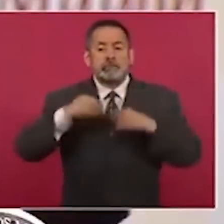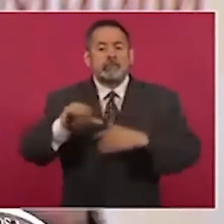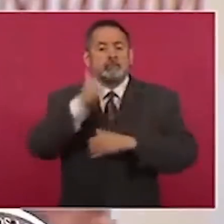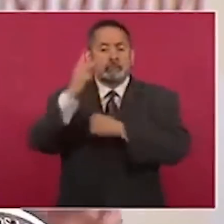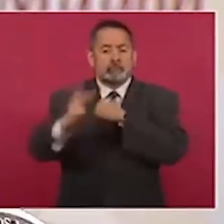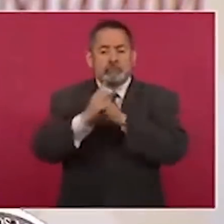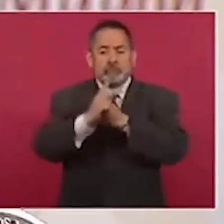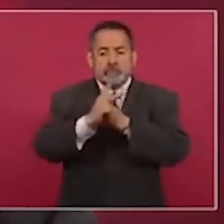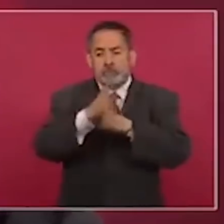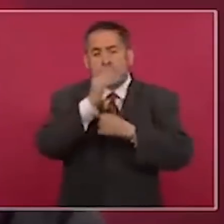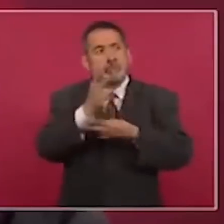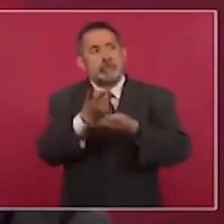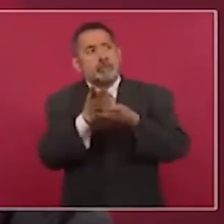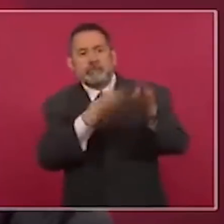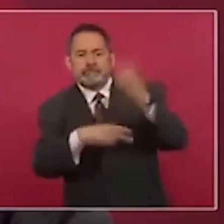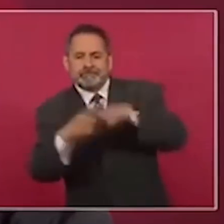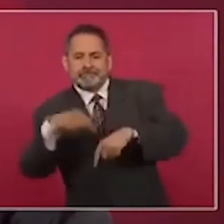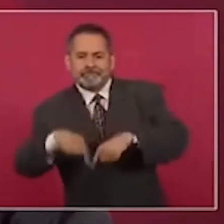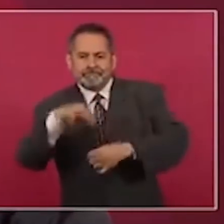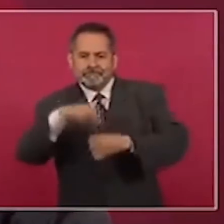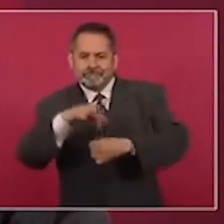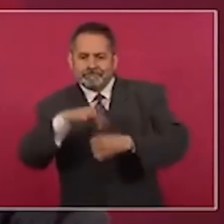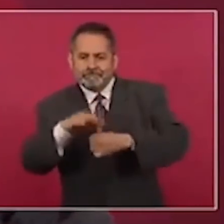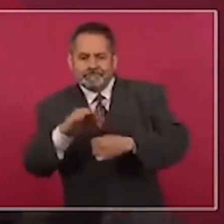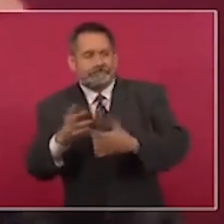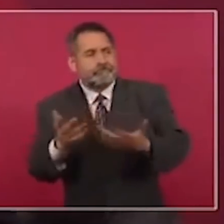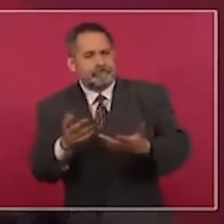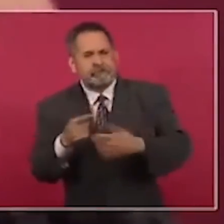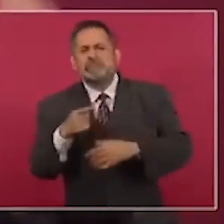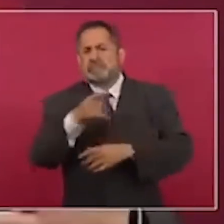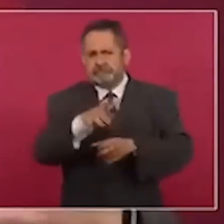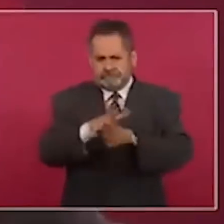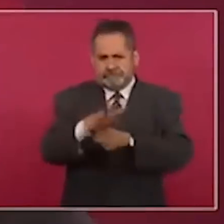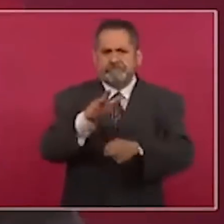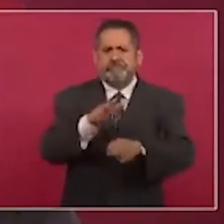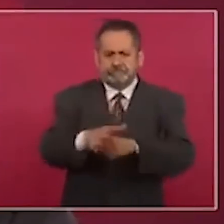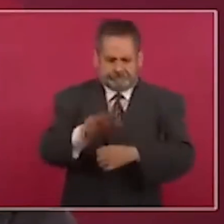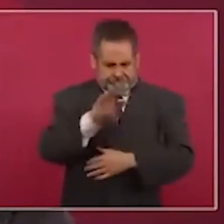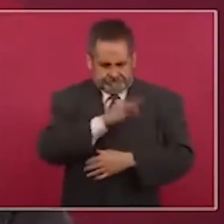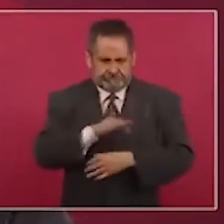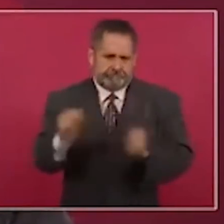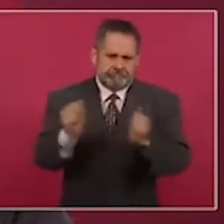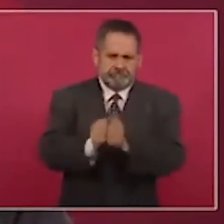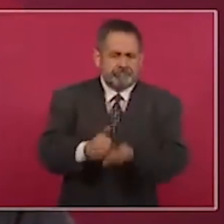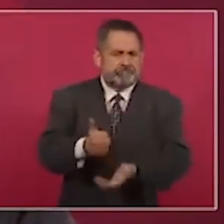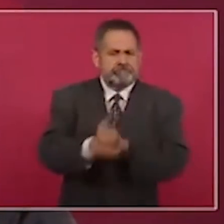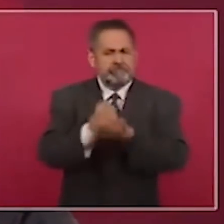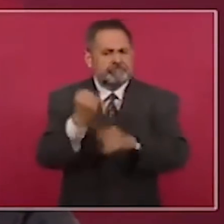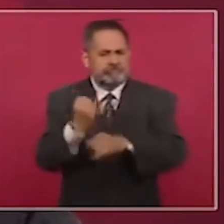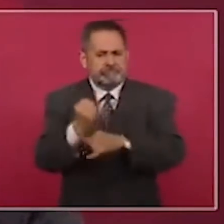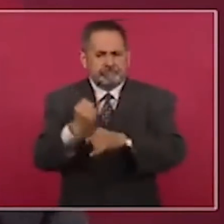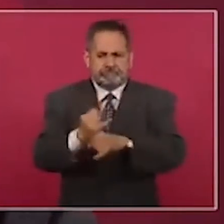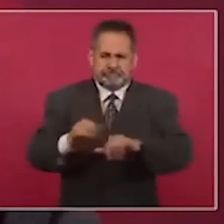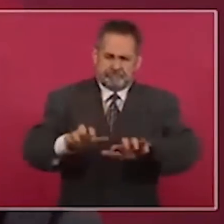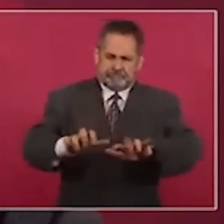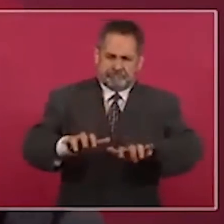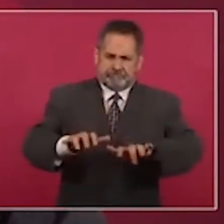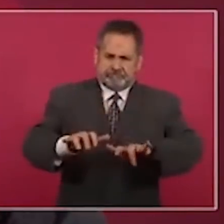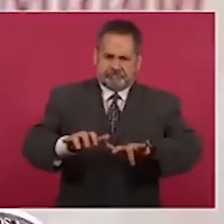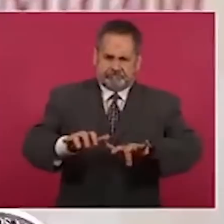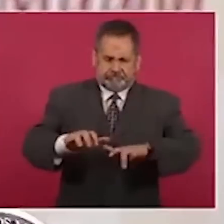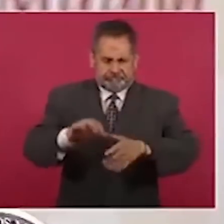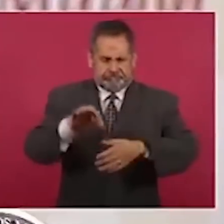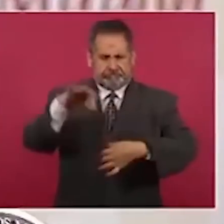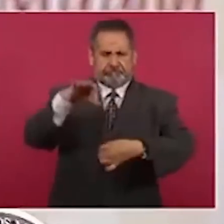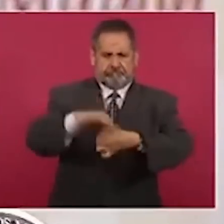razón no pueden estar en el país el día de las elecciones, pues ellos podrán hacerlo ya de manera electrónica mediante